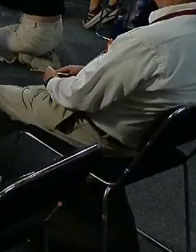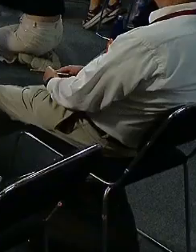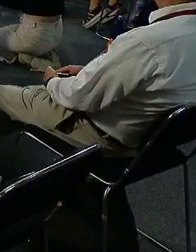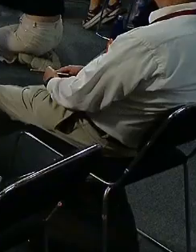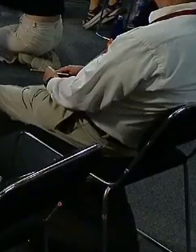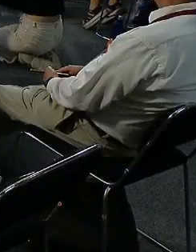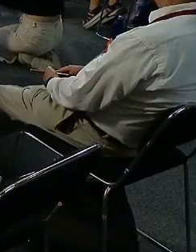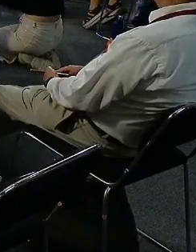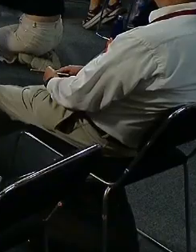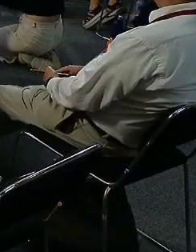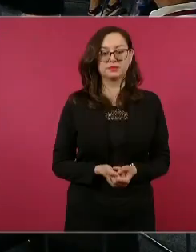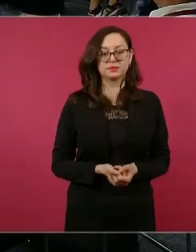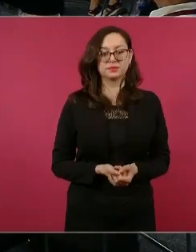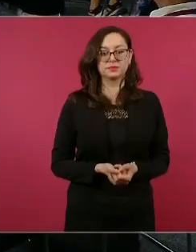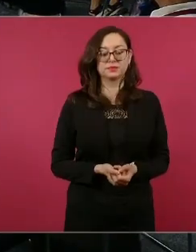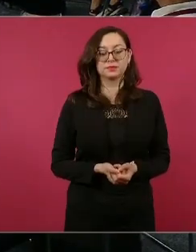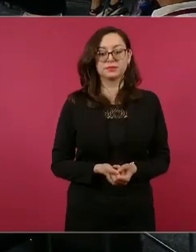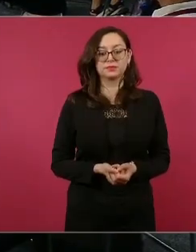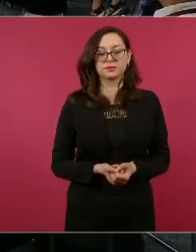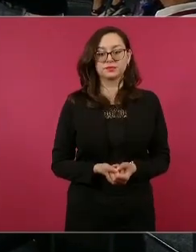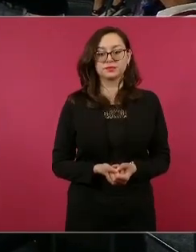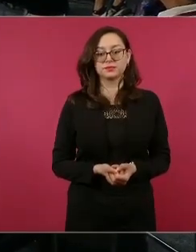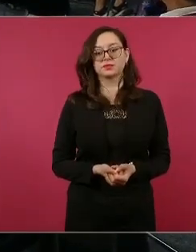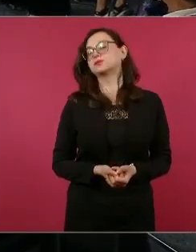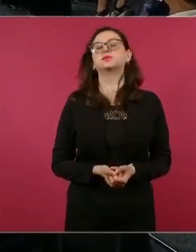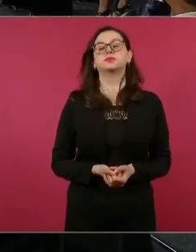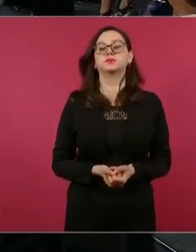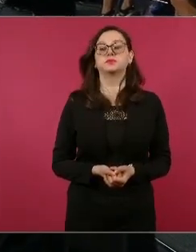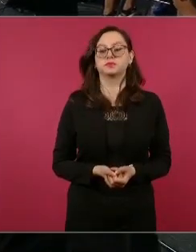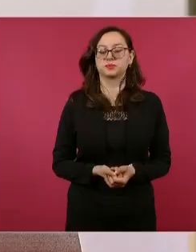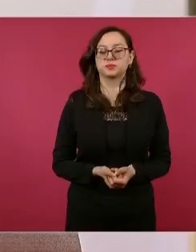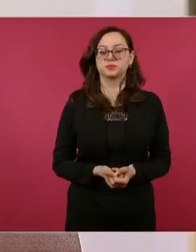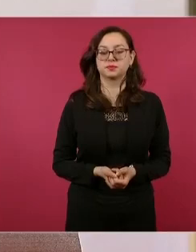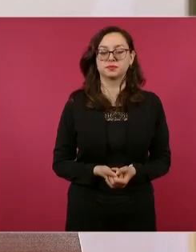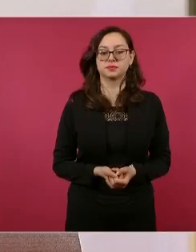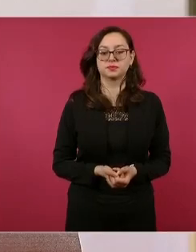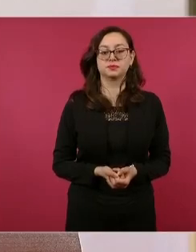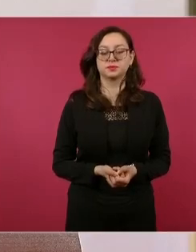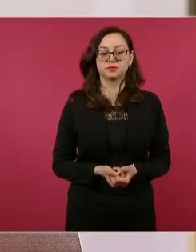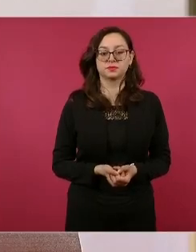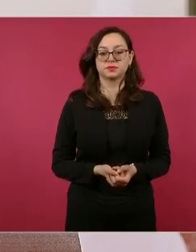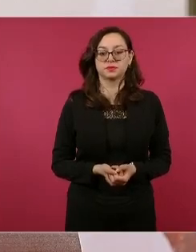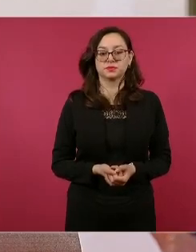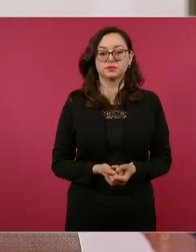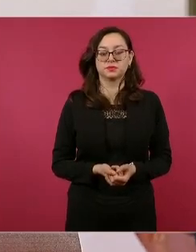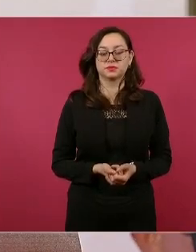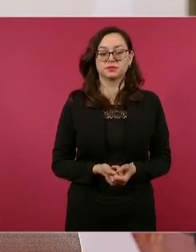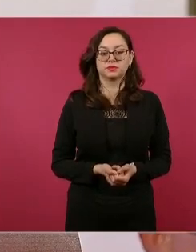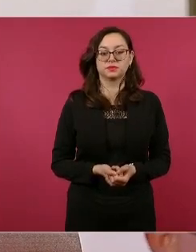tiempos. No cabe duda que México y su pueblo están benditos.